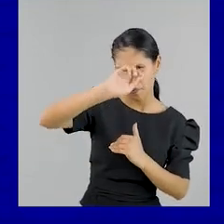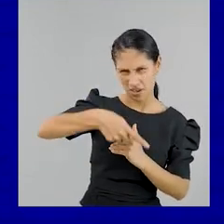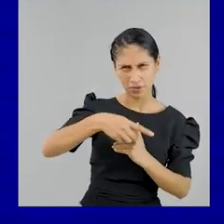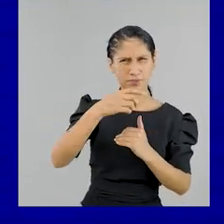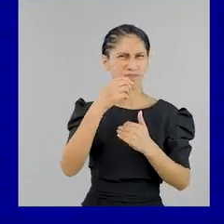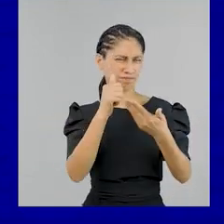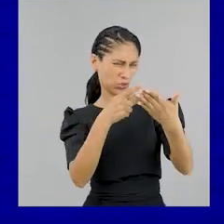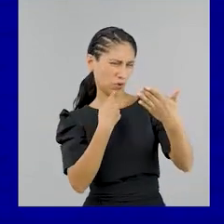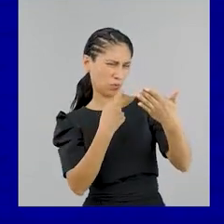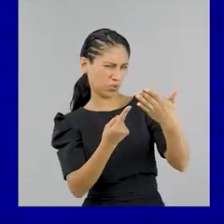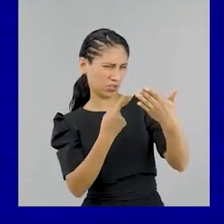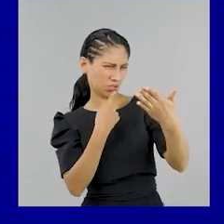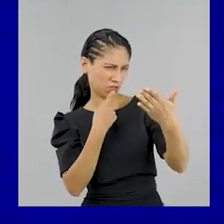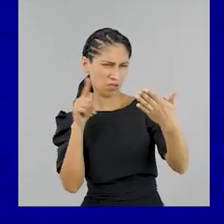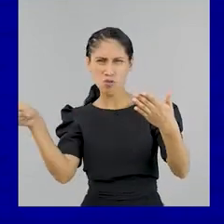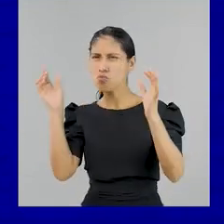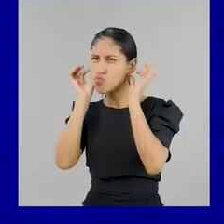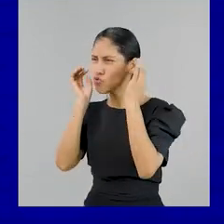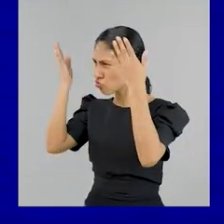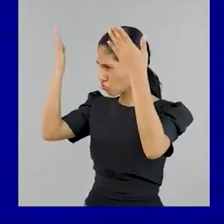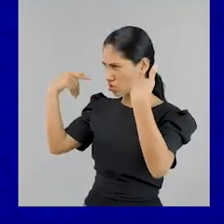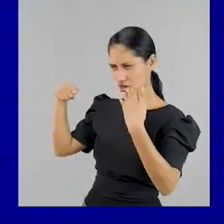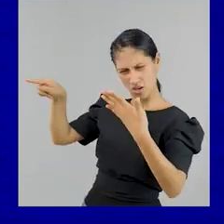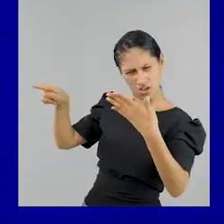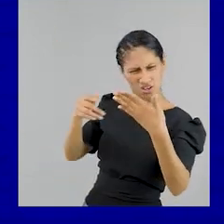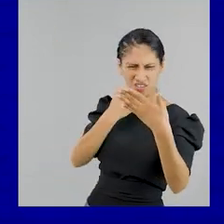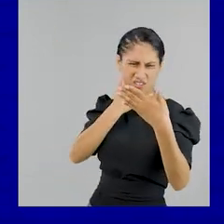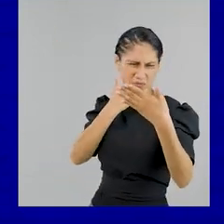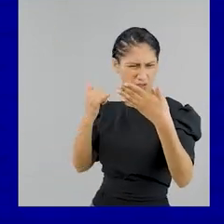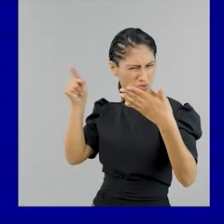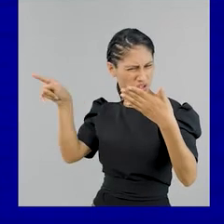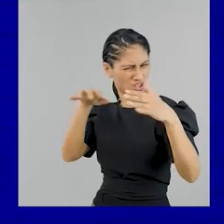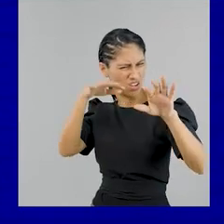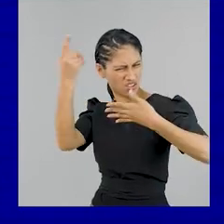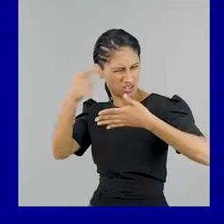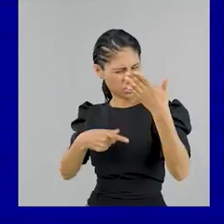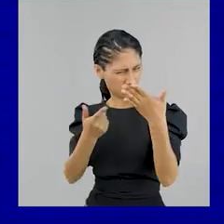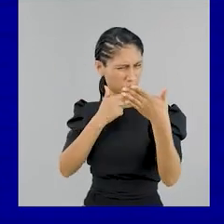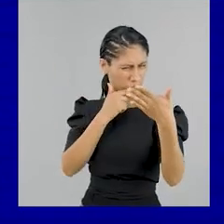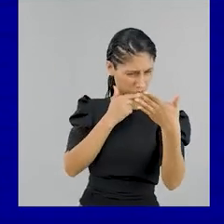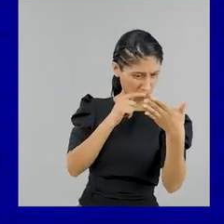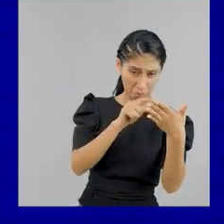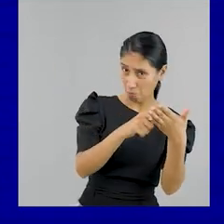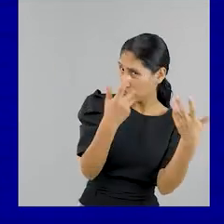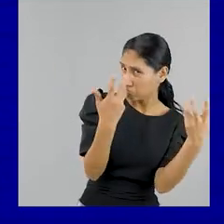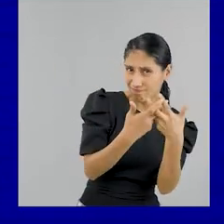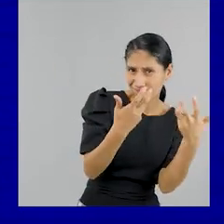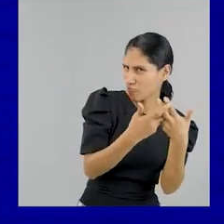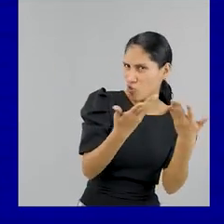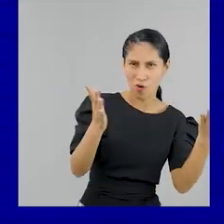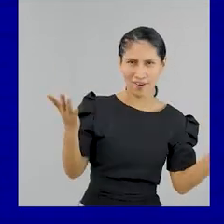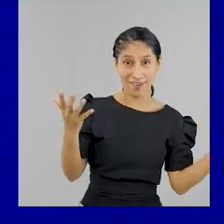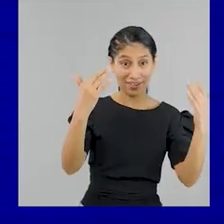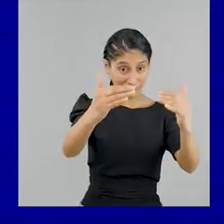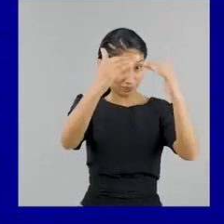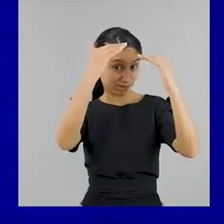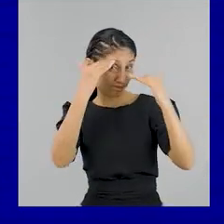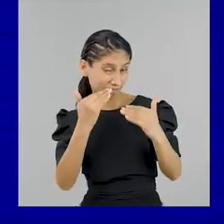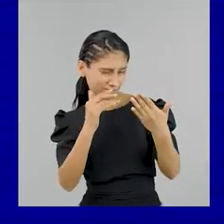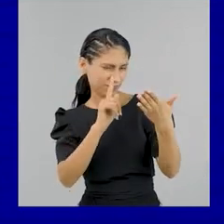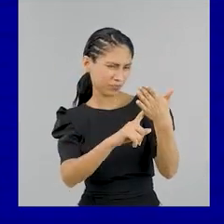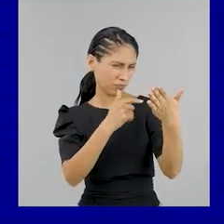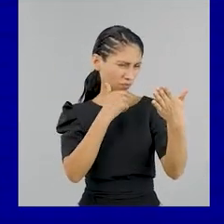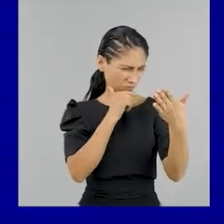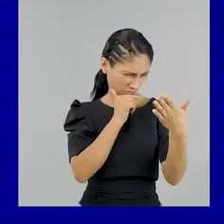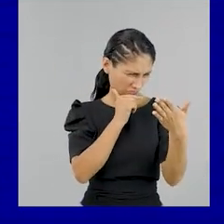como aclarar las acciones de Micaela Bastidas no das a entender. Tono incrédulo. De hecho, que